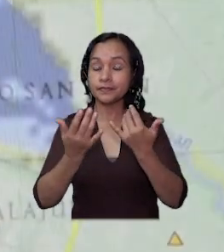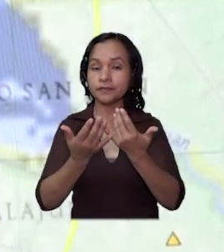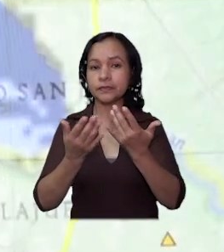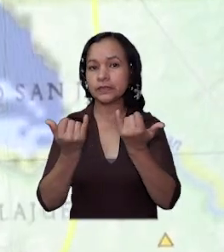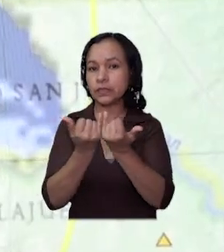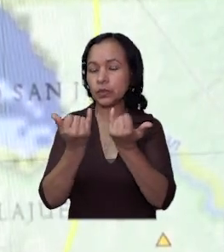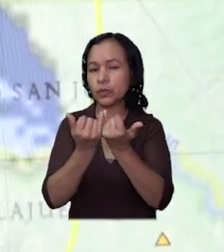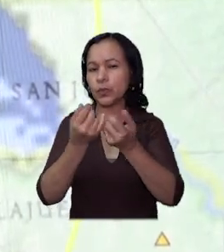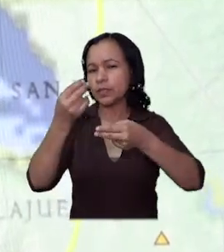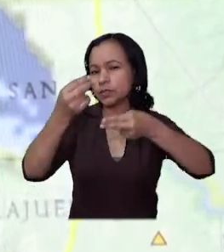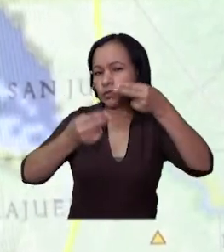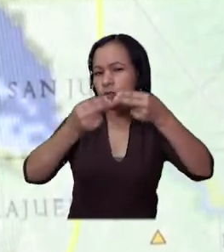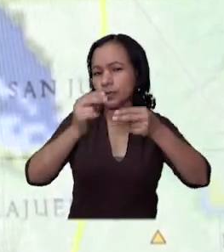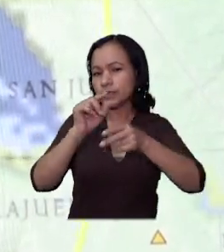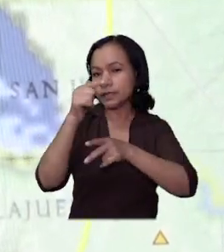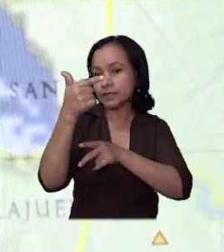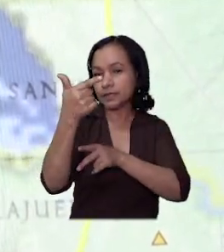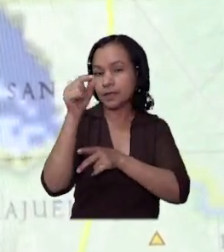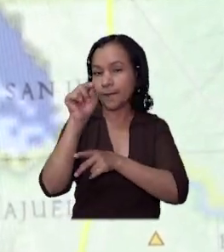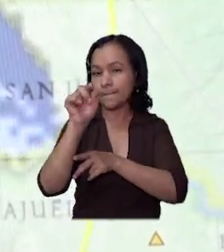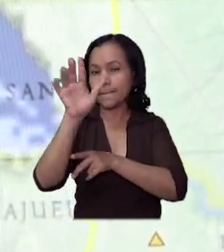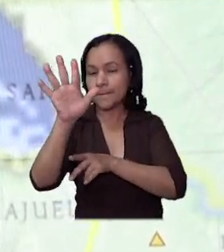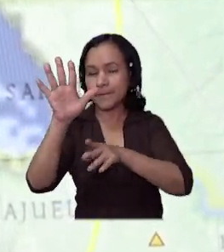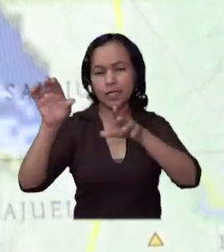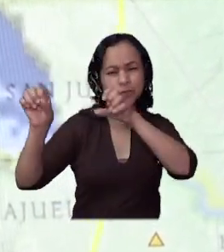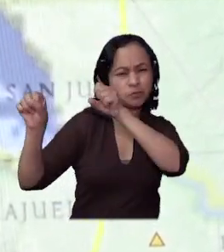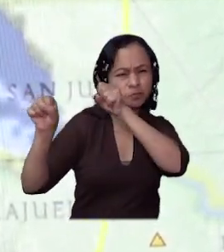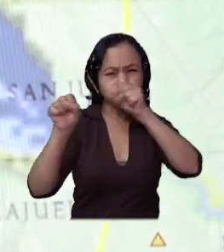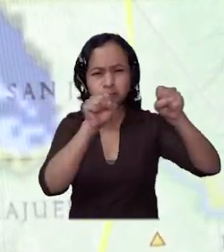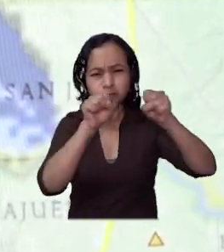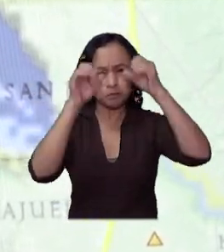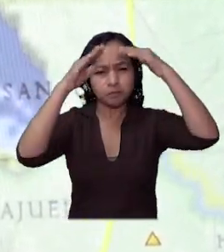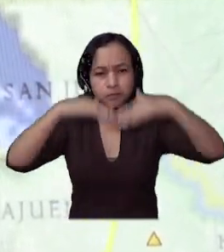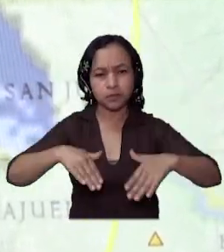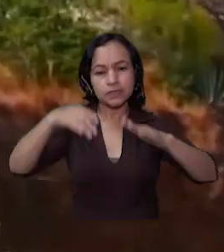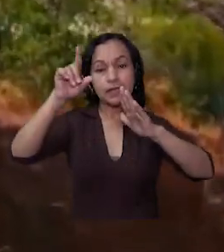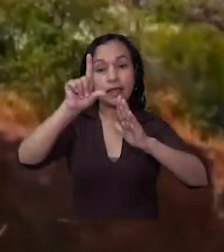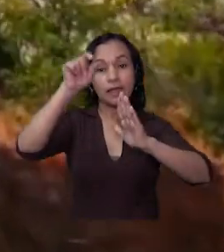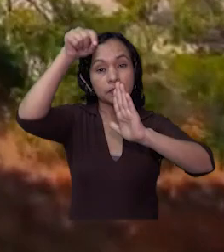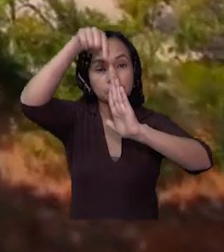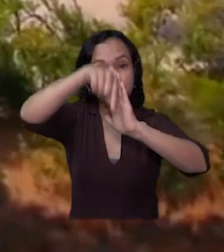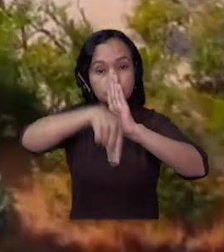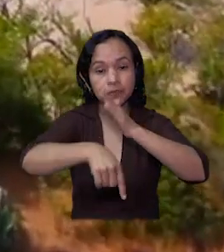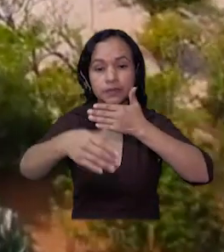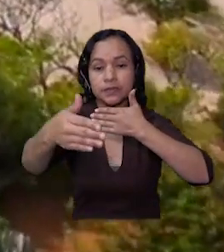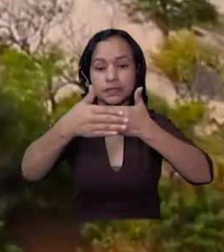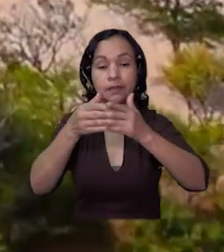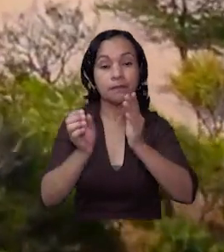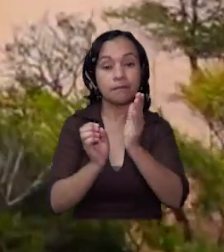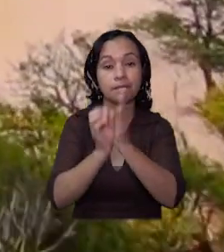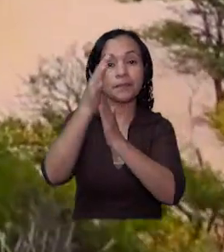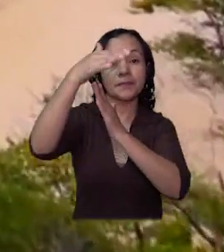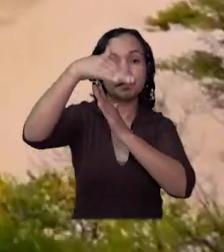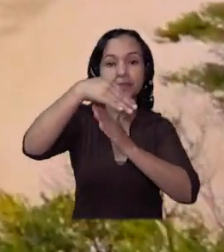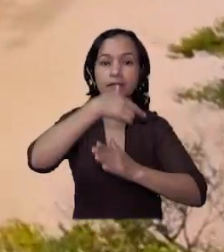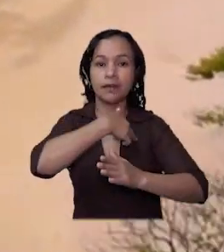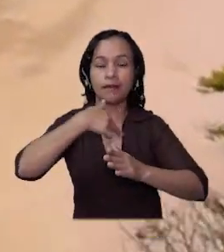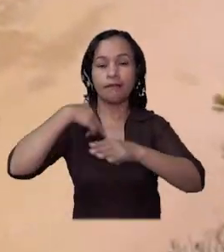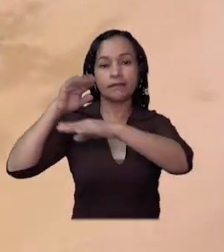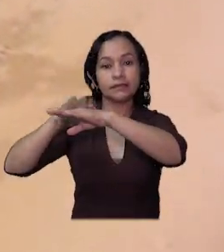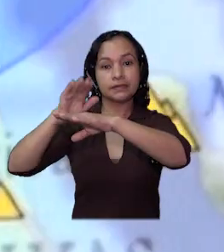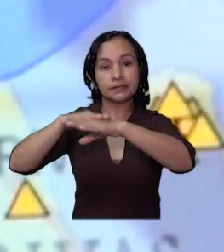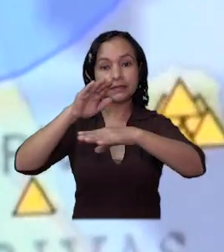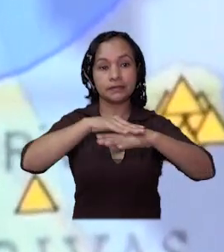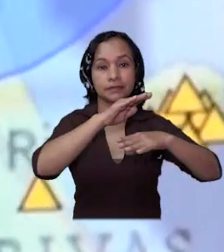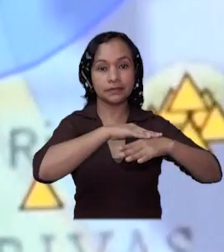Un potente terremoto de 7.5 de magnitud a 10 kilómetros de profundidad frente a las costas de Masachapa generó